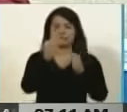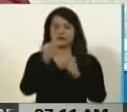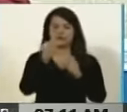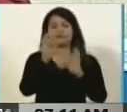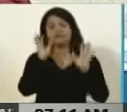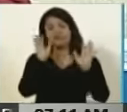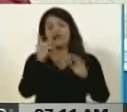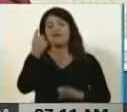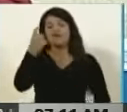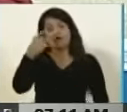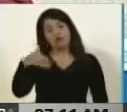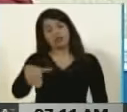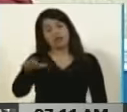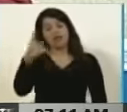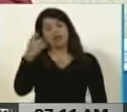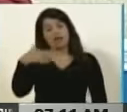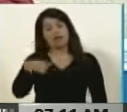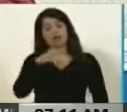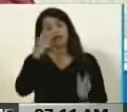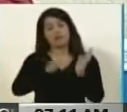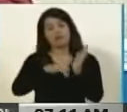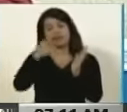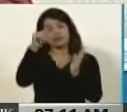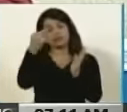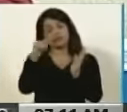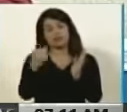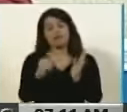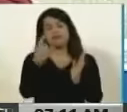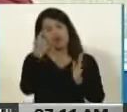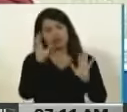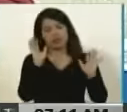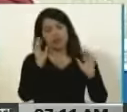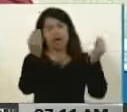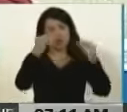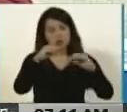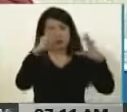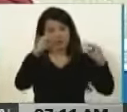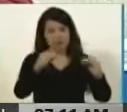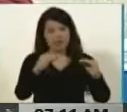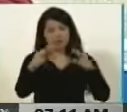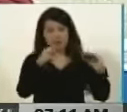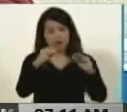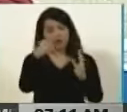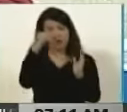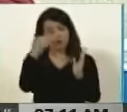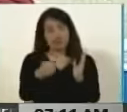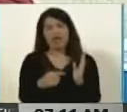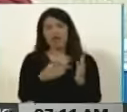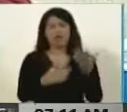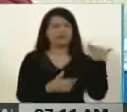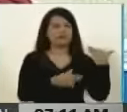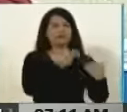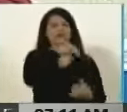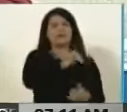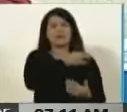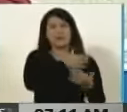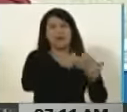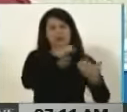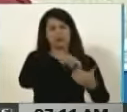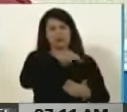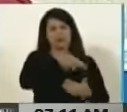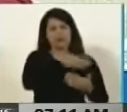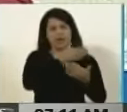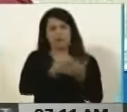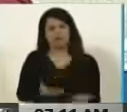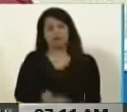Todavía falta por cumplir buena parte de los acuerdos que están pendientes de noviembre pasado. Yo